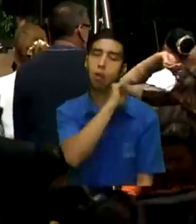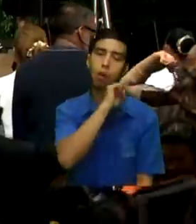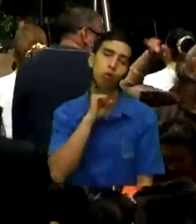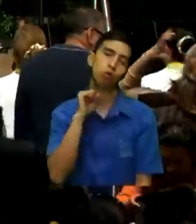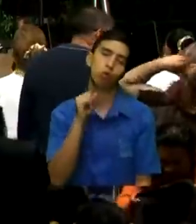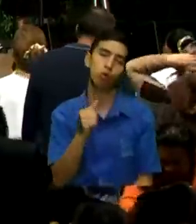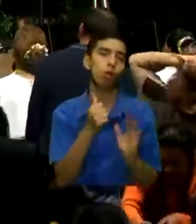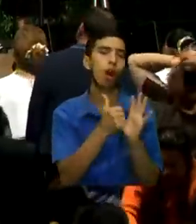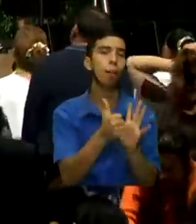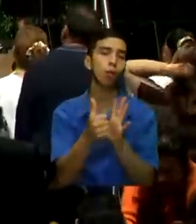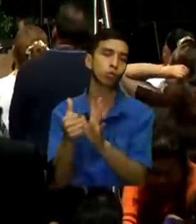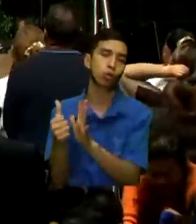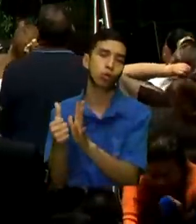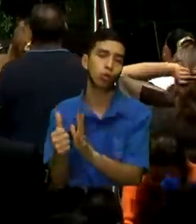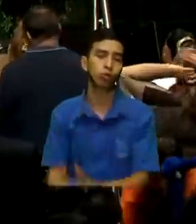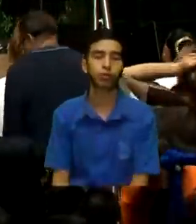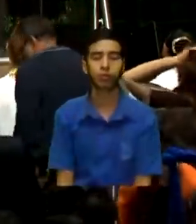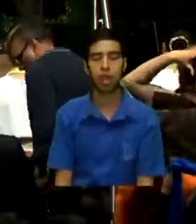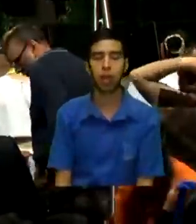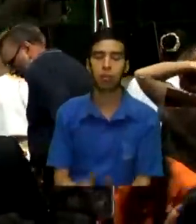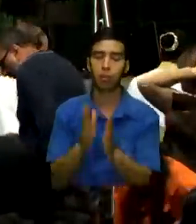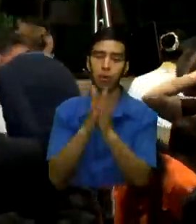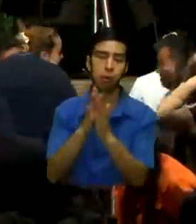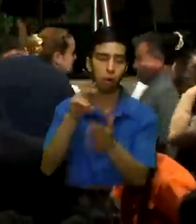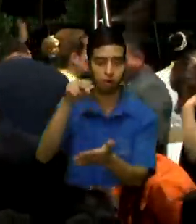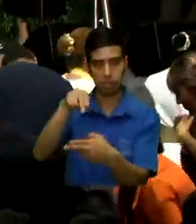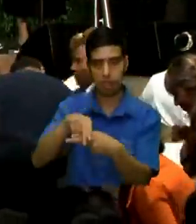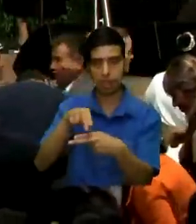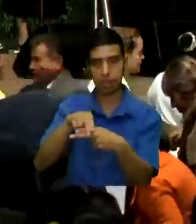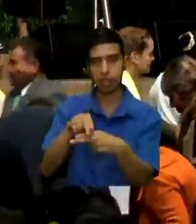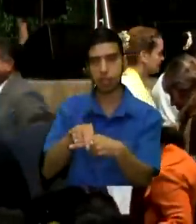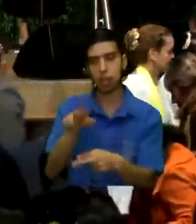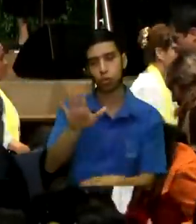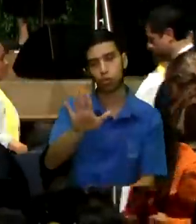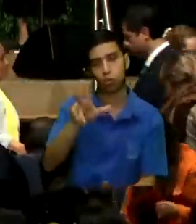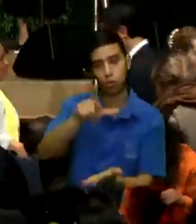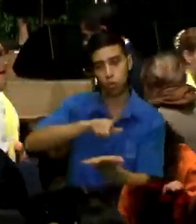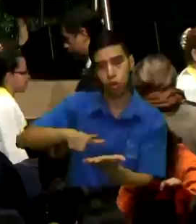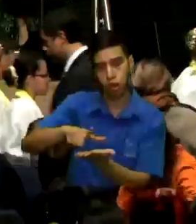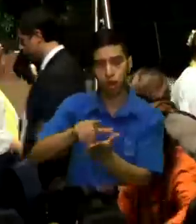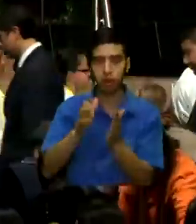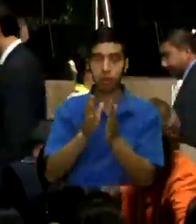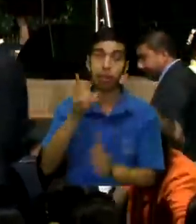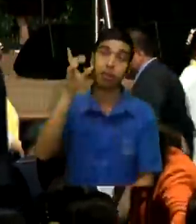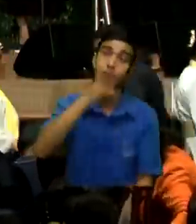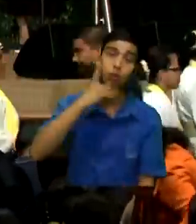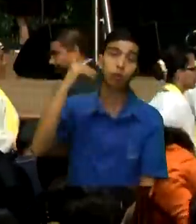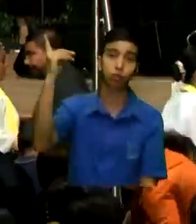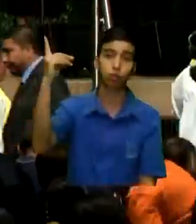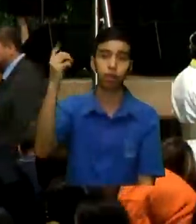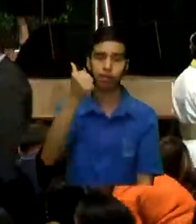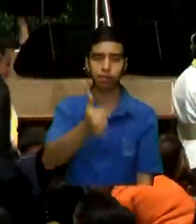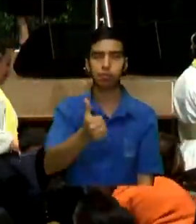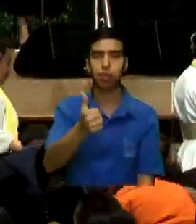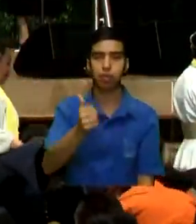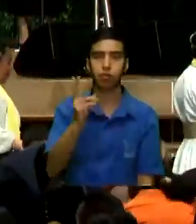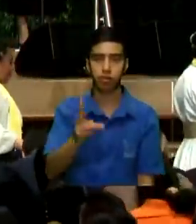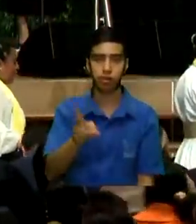siempre, siempre. Pueden tomar su lugar, por favor. Es bueno el Señor, ¿verdad? Bueno,